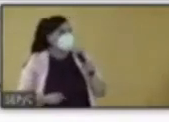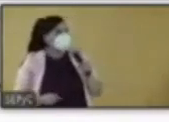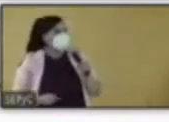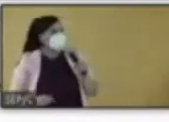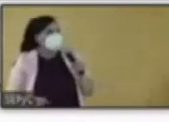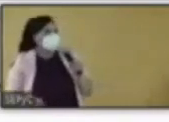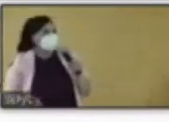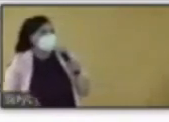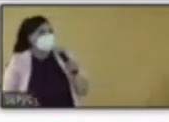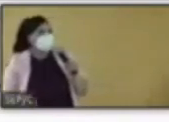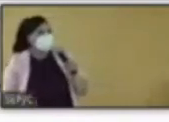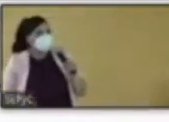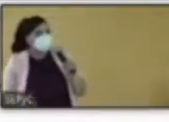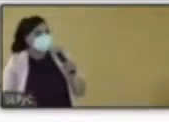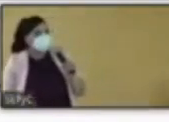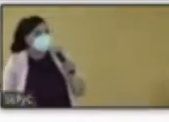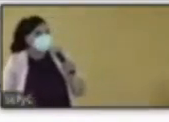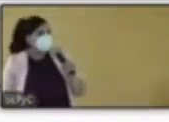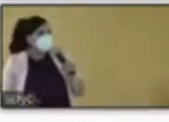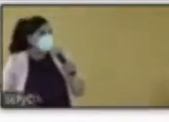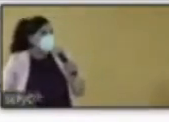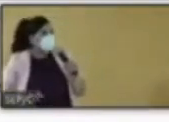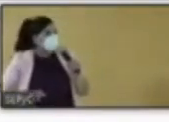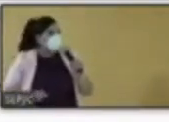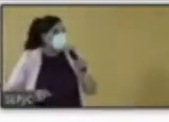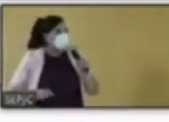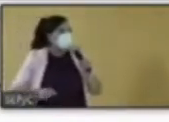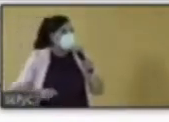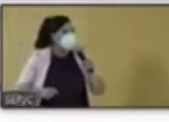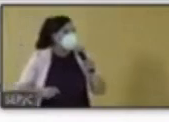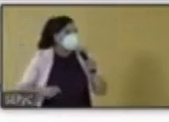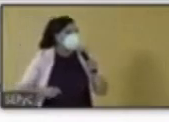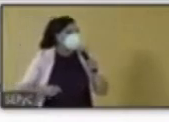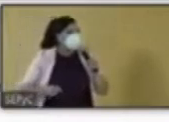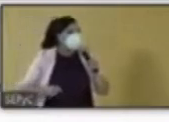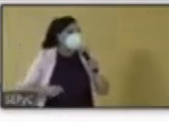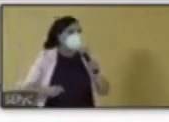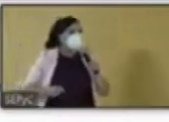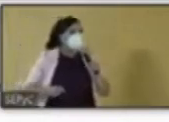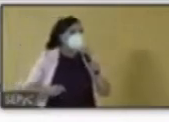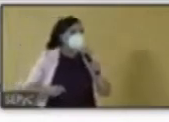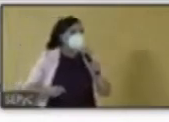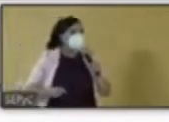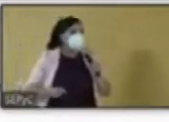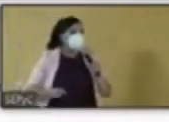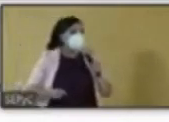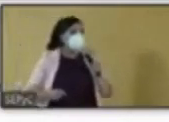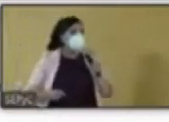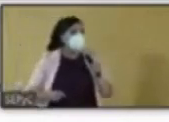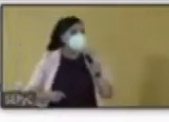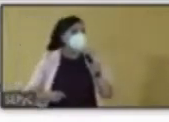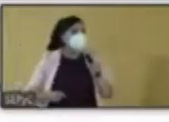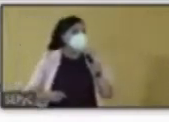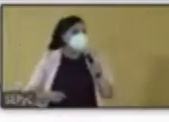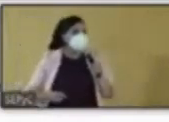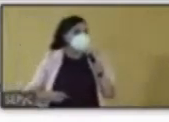yo registraría al final en este apartado. Se encuentra también la posibilidad de insertar ingresos por